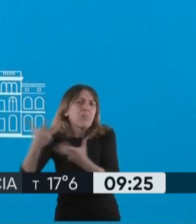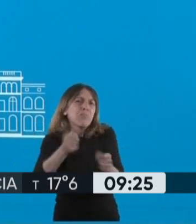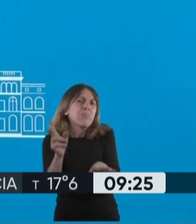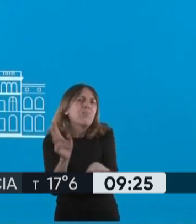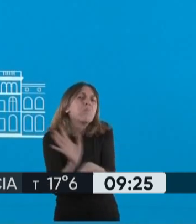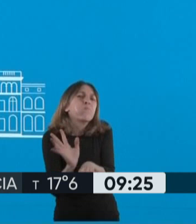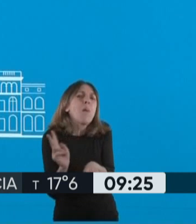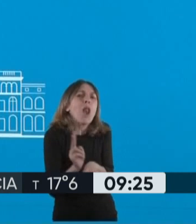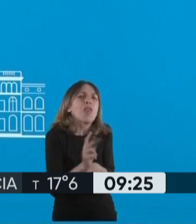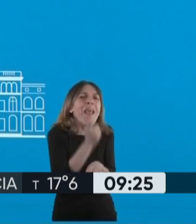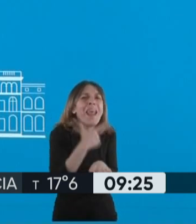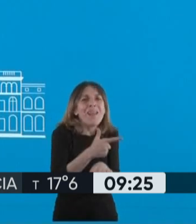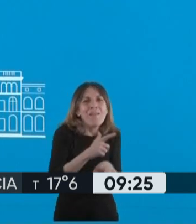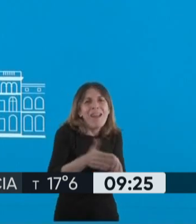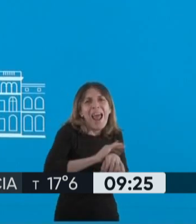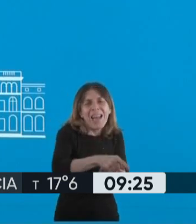estas situaciones. Muchas gracias, Fabián.